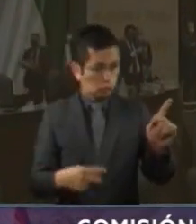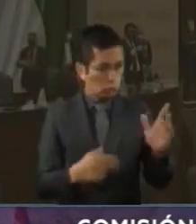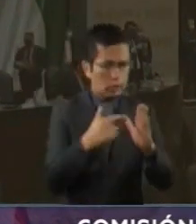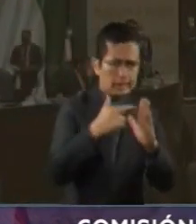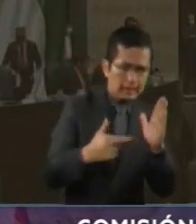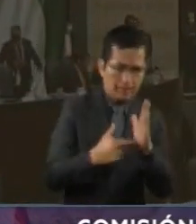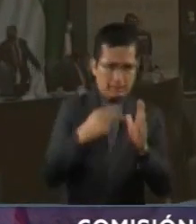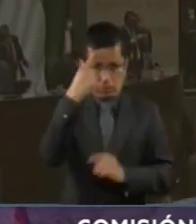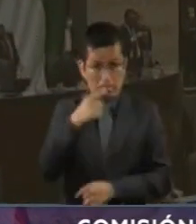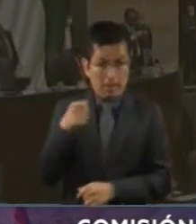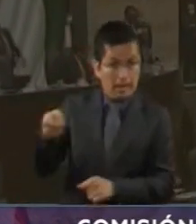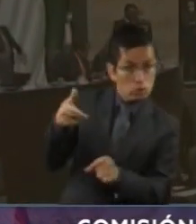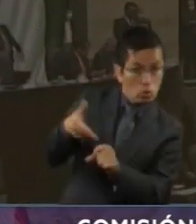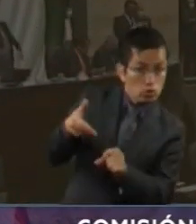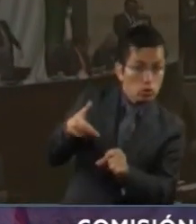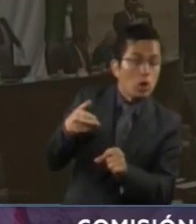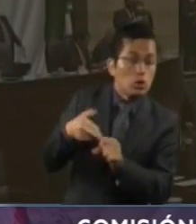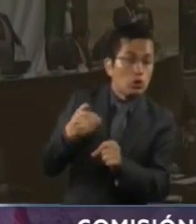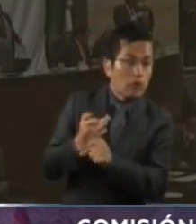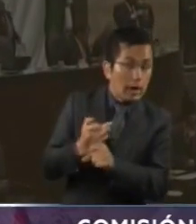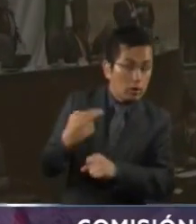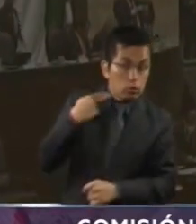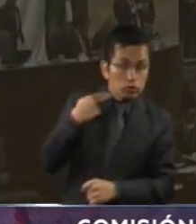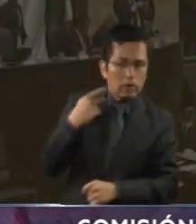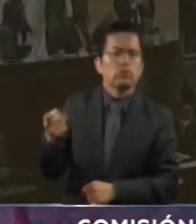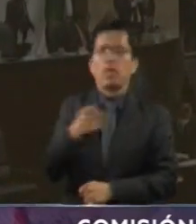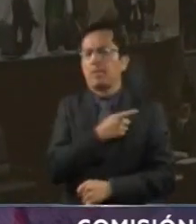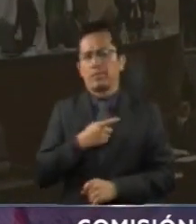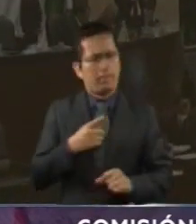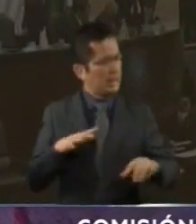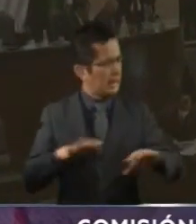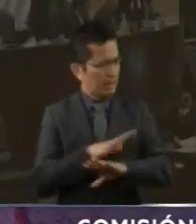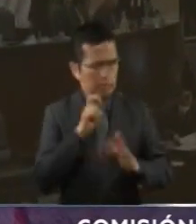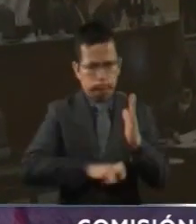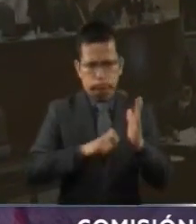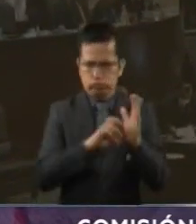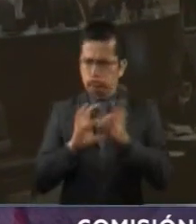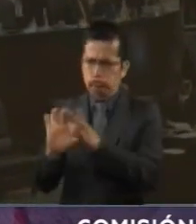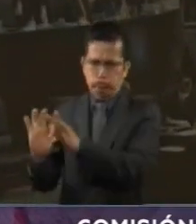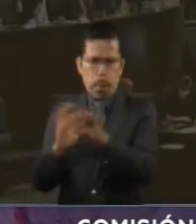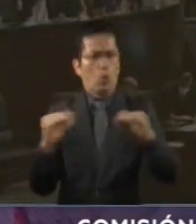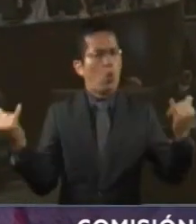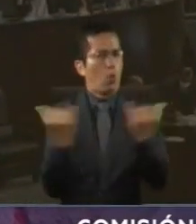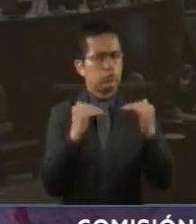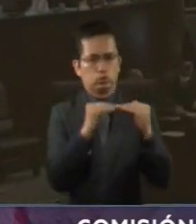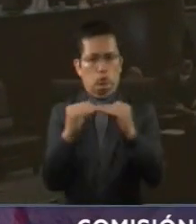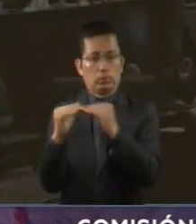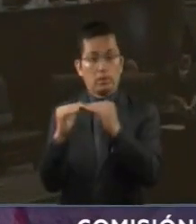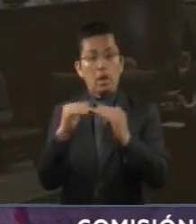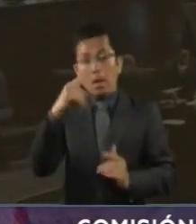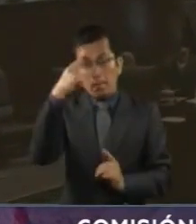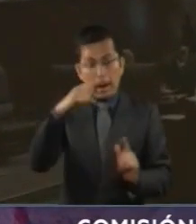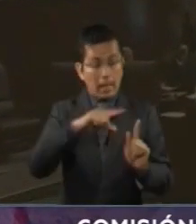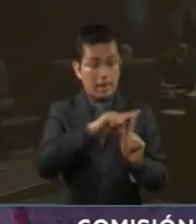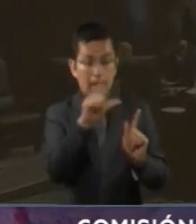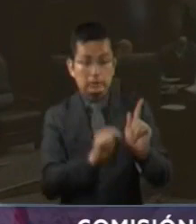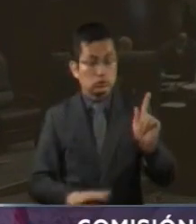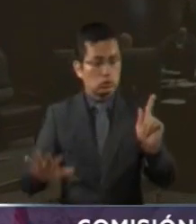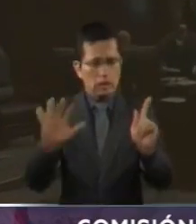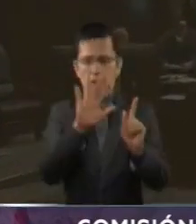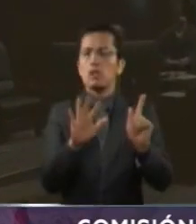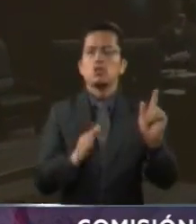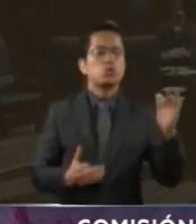al notariado, estableciendo la incorporación obligatoria en todo el territorio nacional